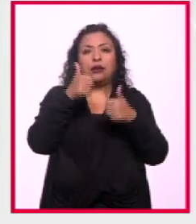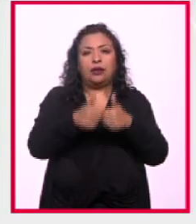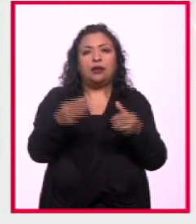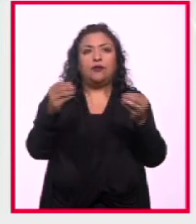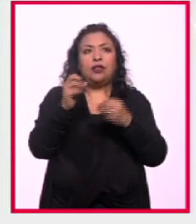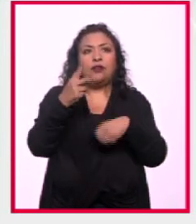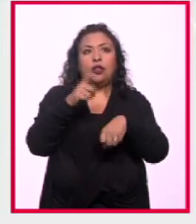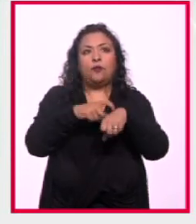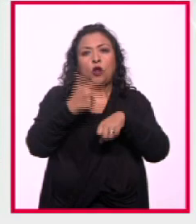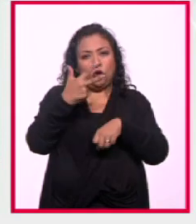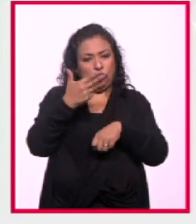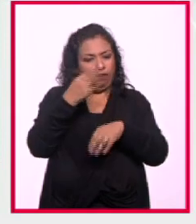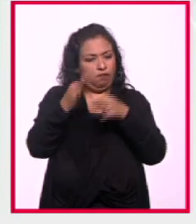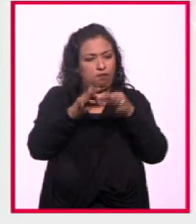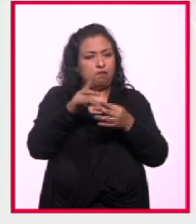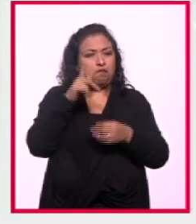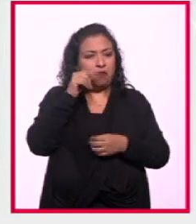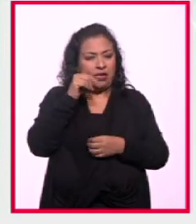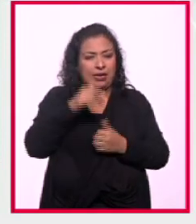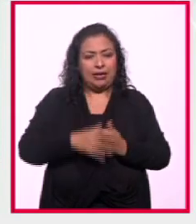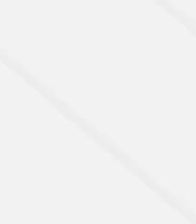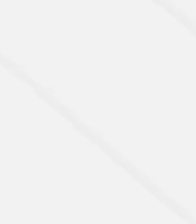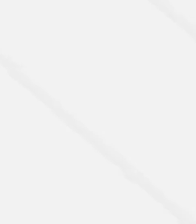debate venir a las 8 de la mañana